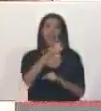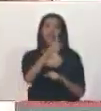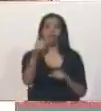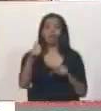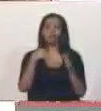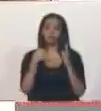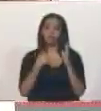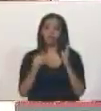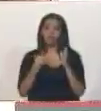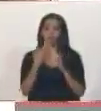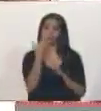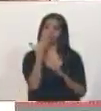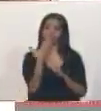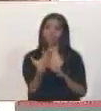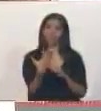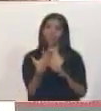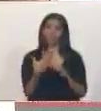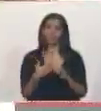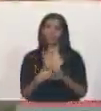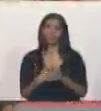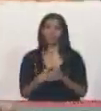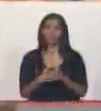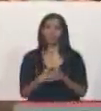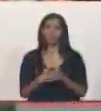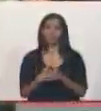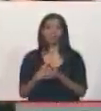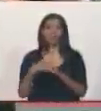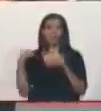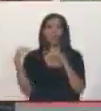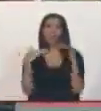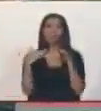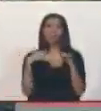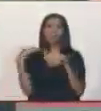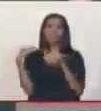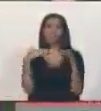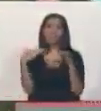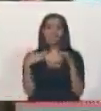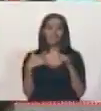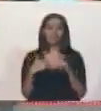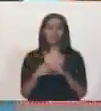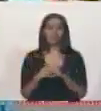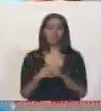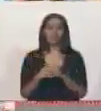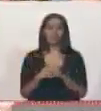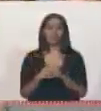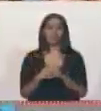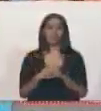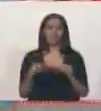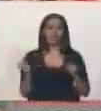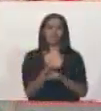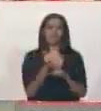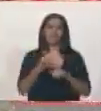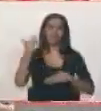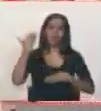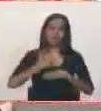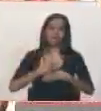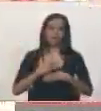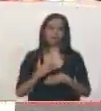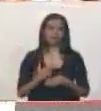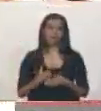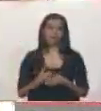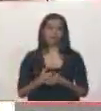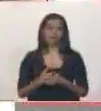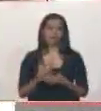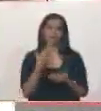que están al frente para combatir esta guerra, este saboteo, este bloqueo.